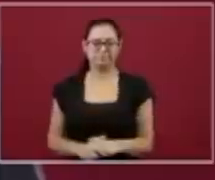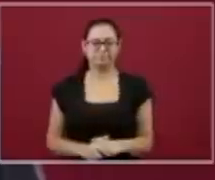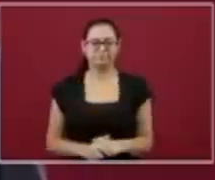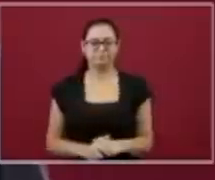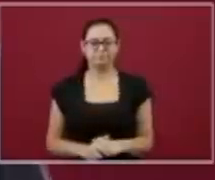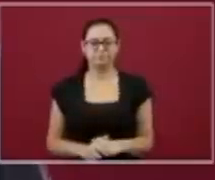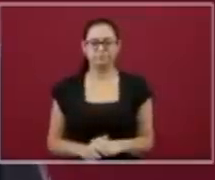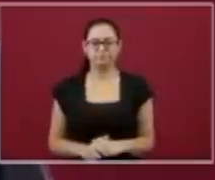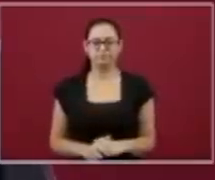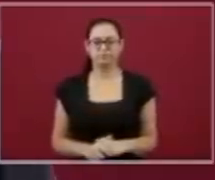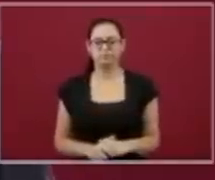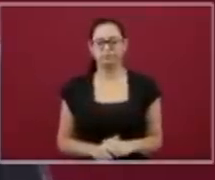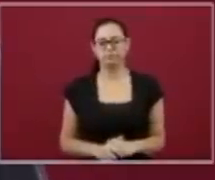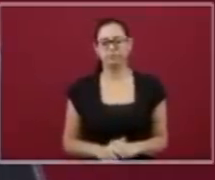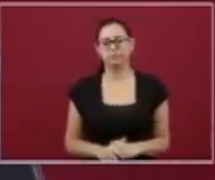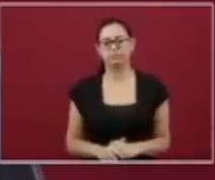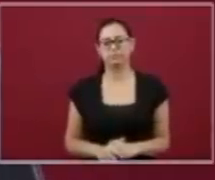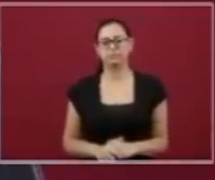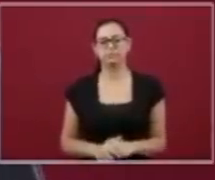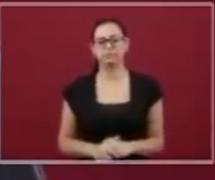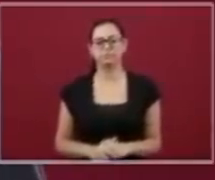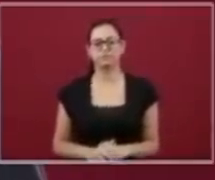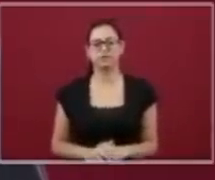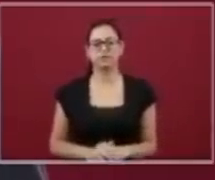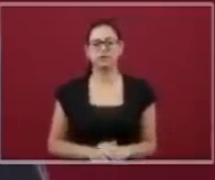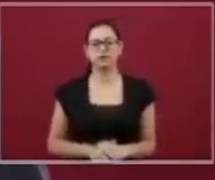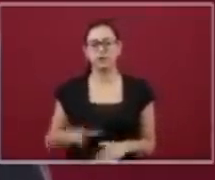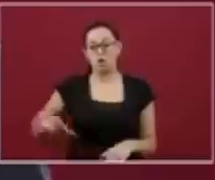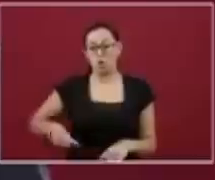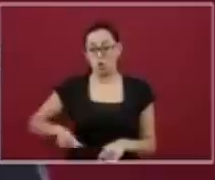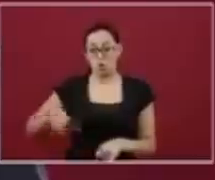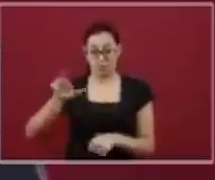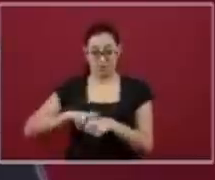Nos hizo un planteamiento el gobernador